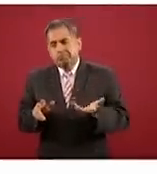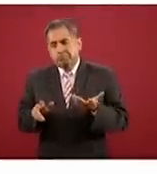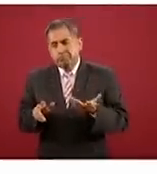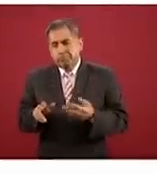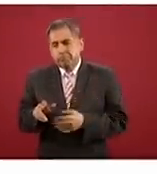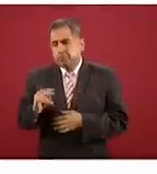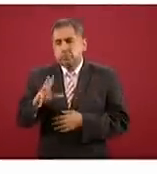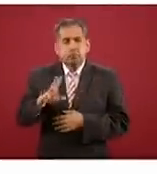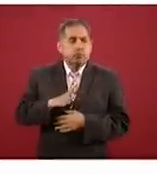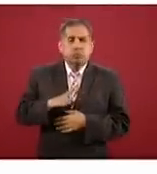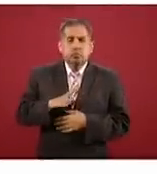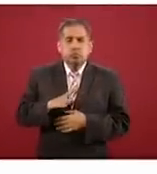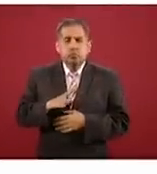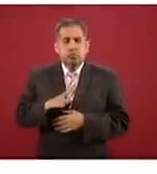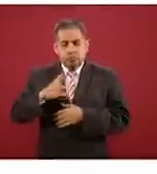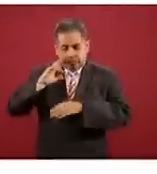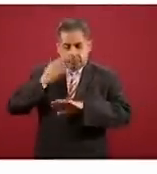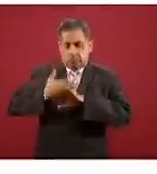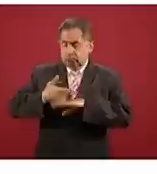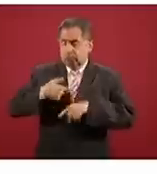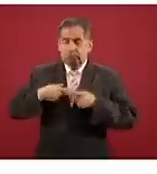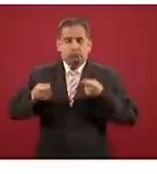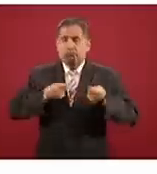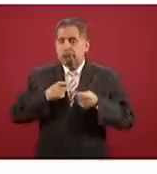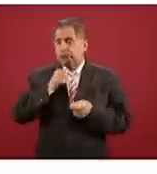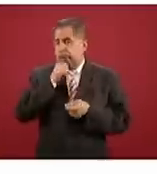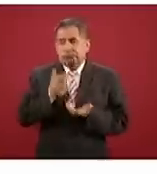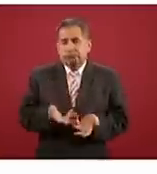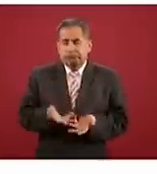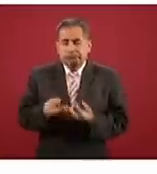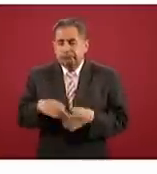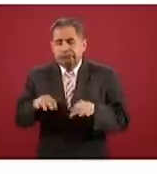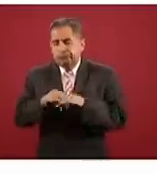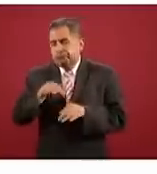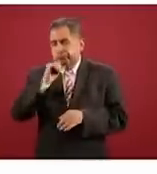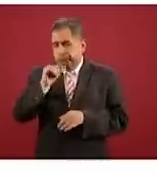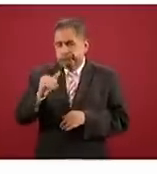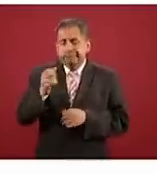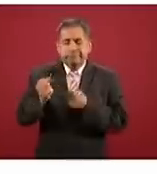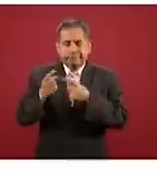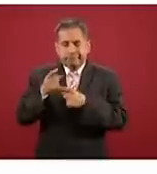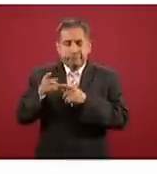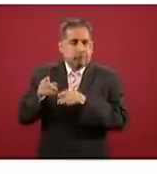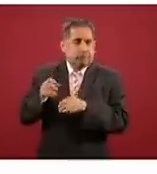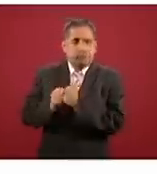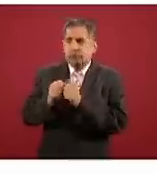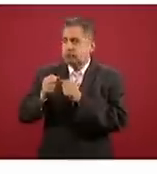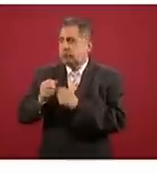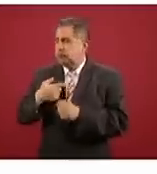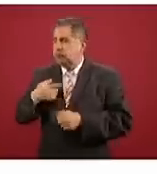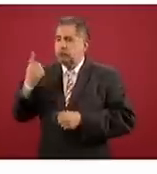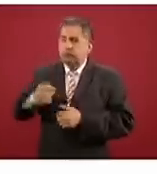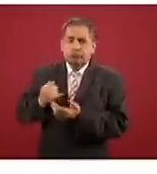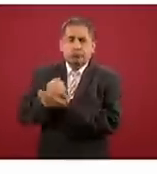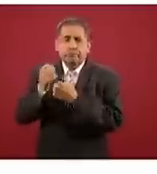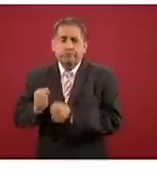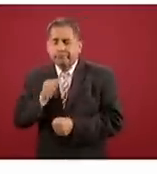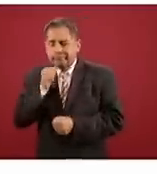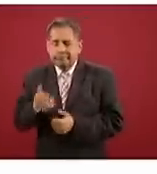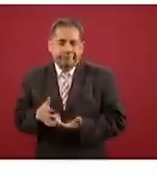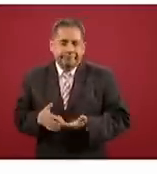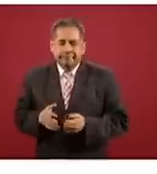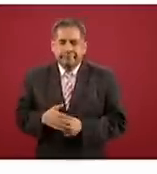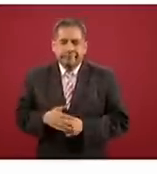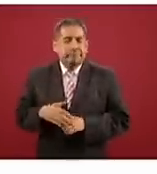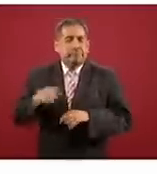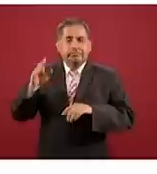que no tiene una responsabilidad relevante vinculada a la seguridad. Donde menos asiste